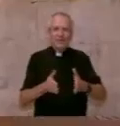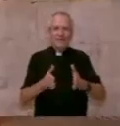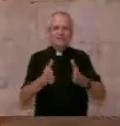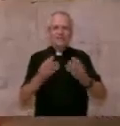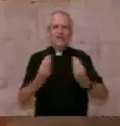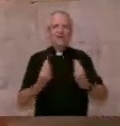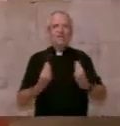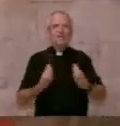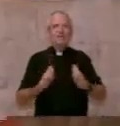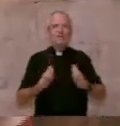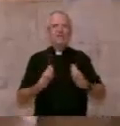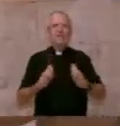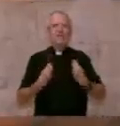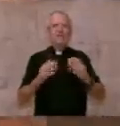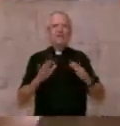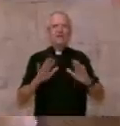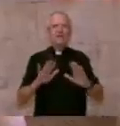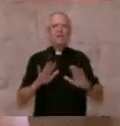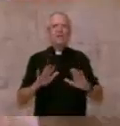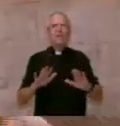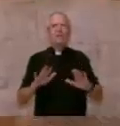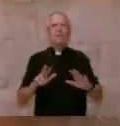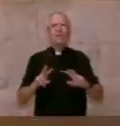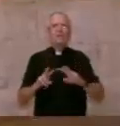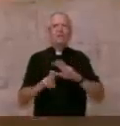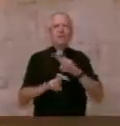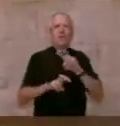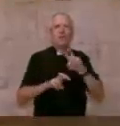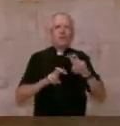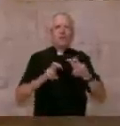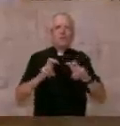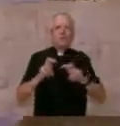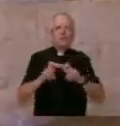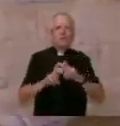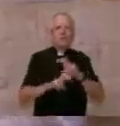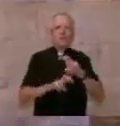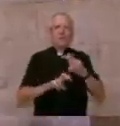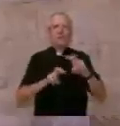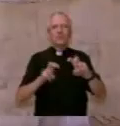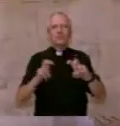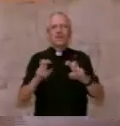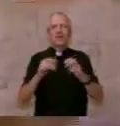XVIII. Es una iglesia que ostenta el título de basílica